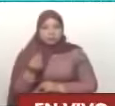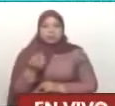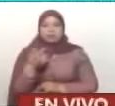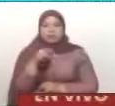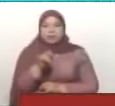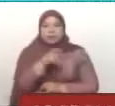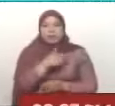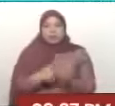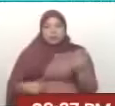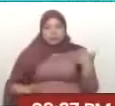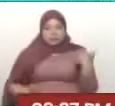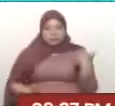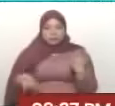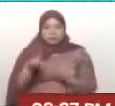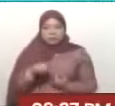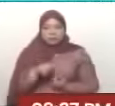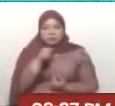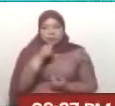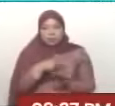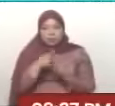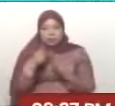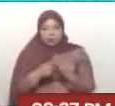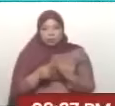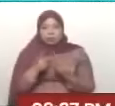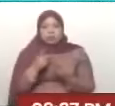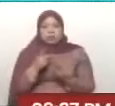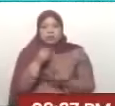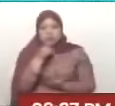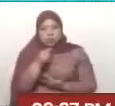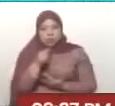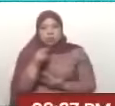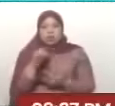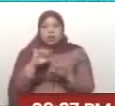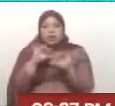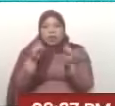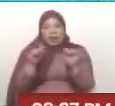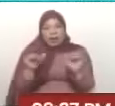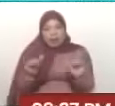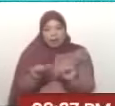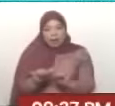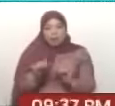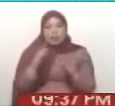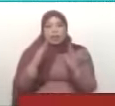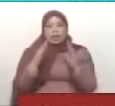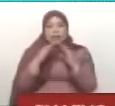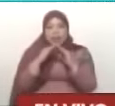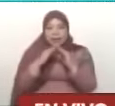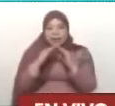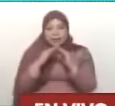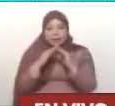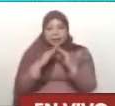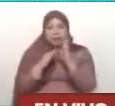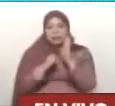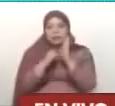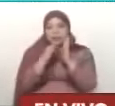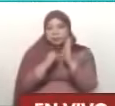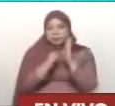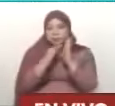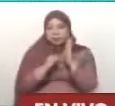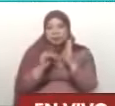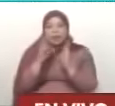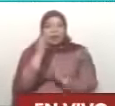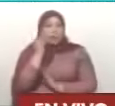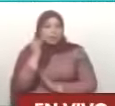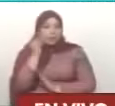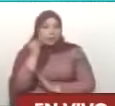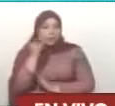vértices, presidente, que establece el plan de platabandas y arte en patios y platabandas. Ya esta semana tuvimos una primera experiencia